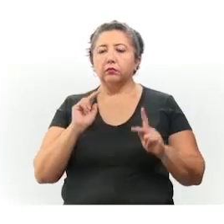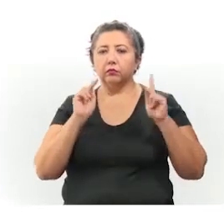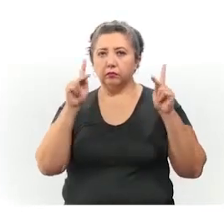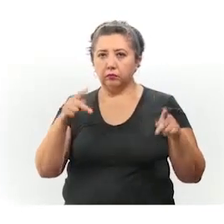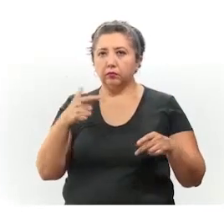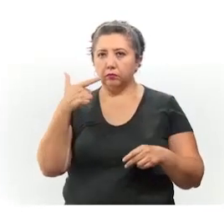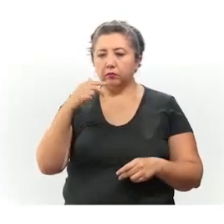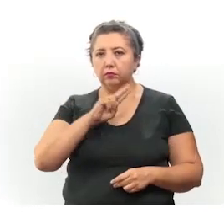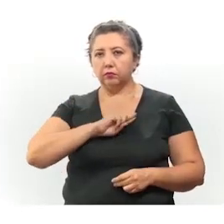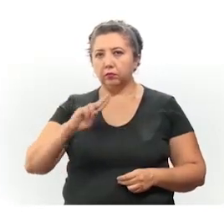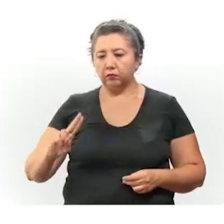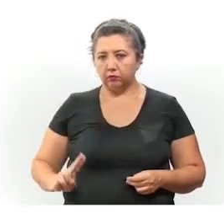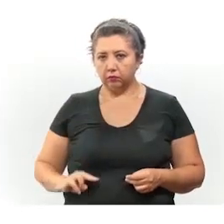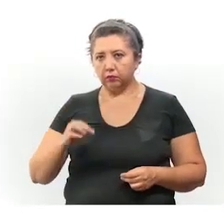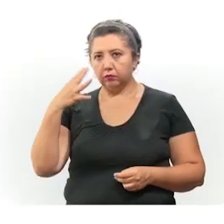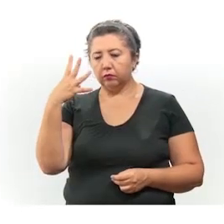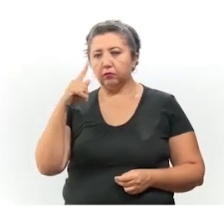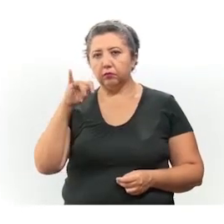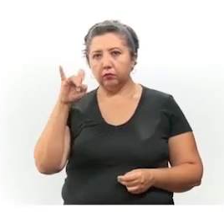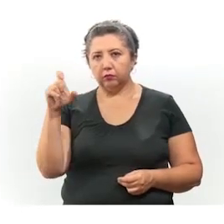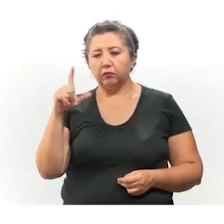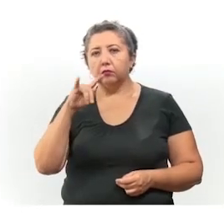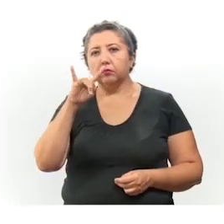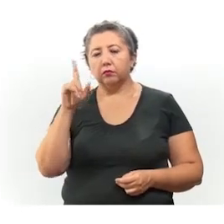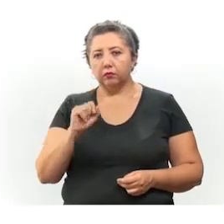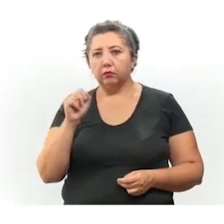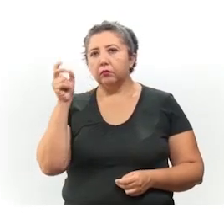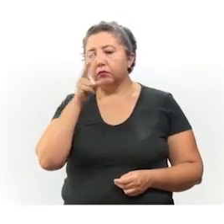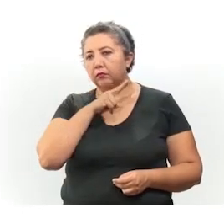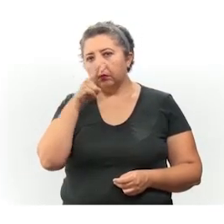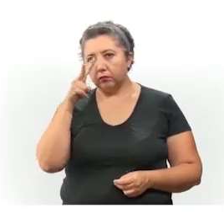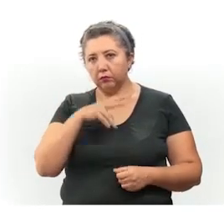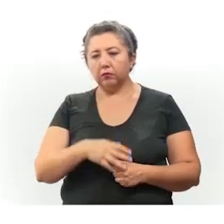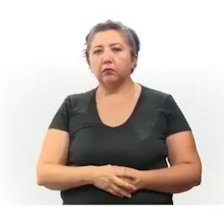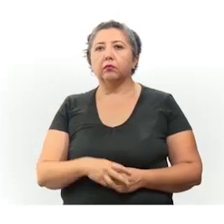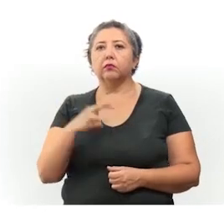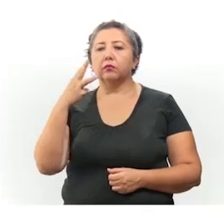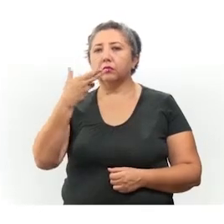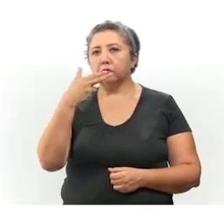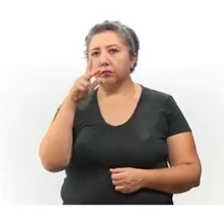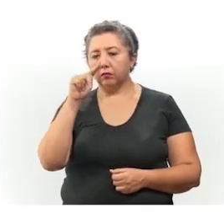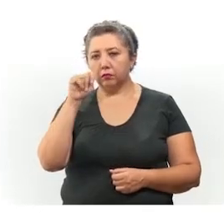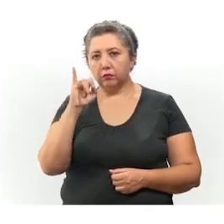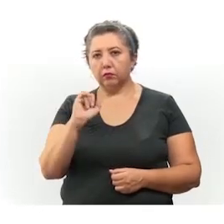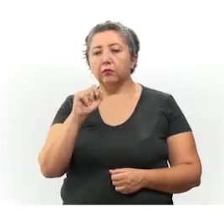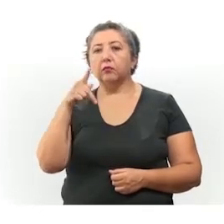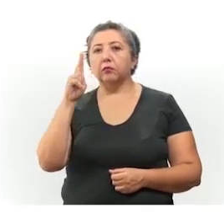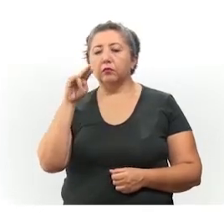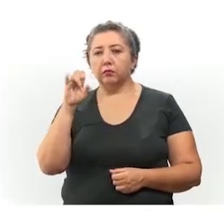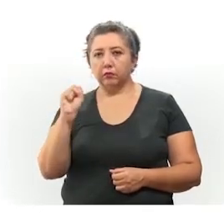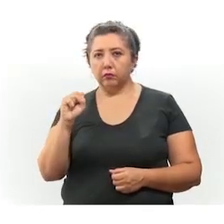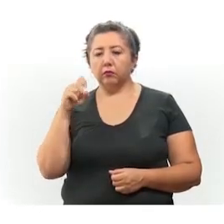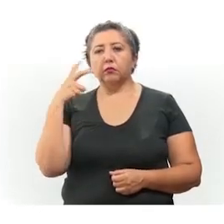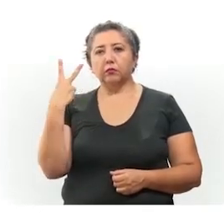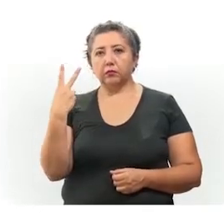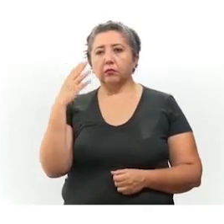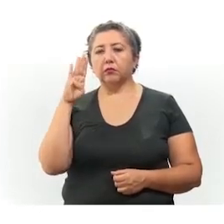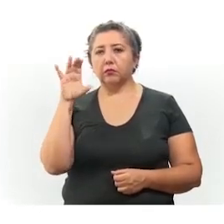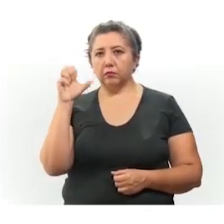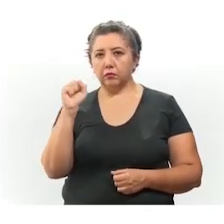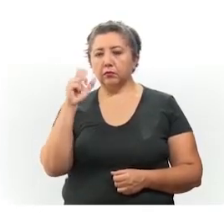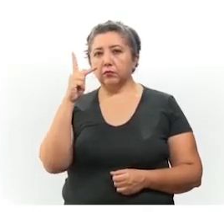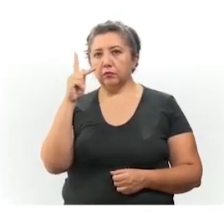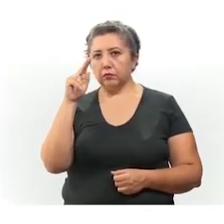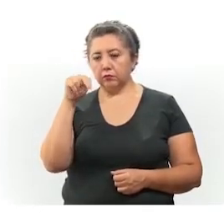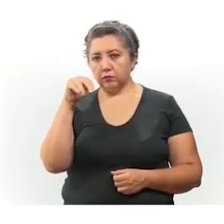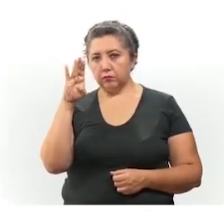Progreso, 7 en Umam, 4 en Ticul, Tizimín y Valladolid, 3 en Junucmá y Canacín, 2 en Baca, Izamal y